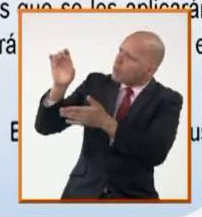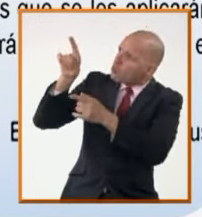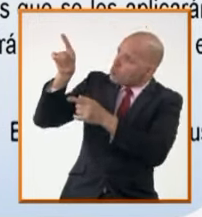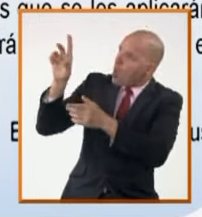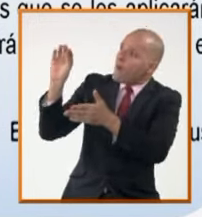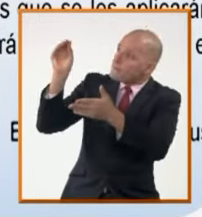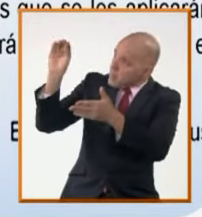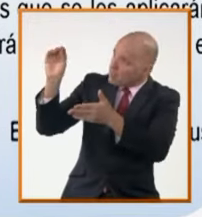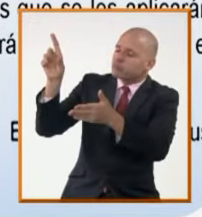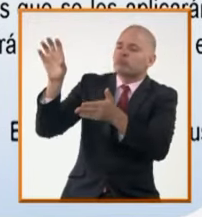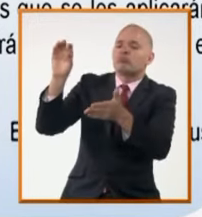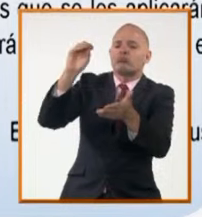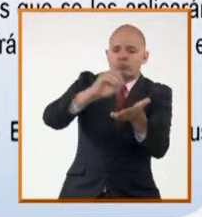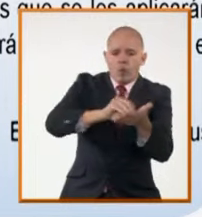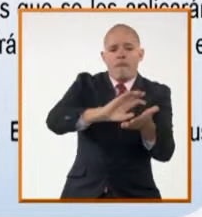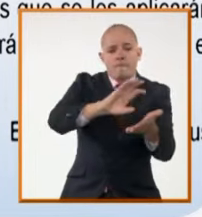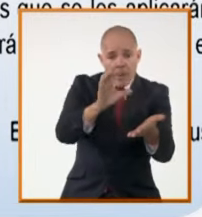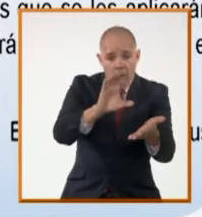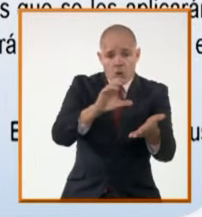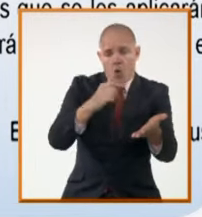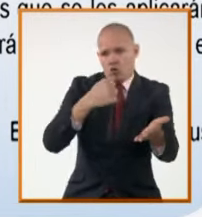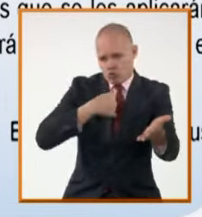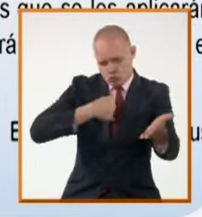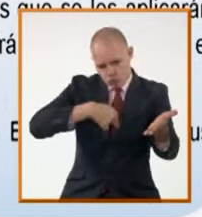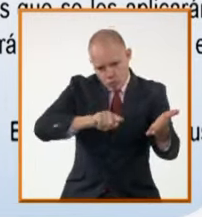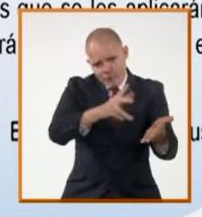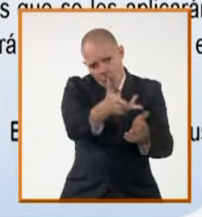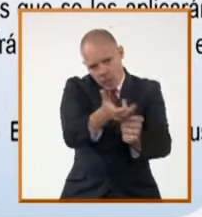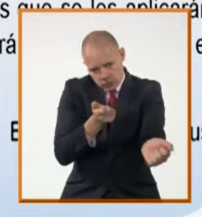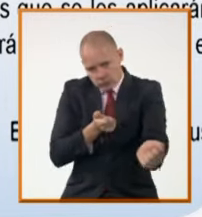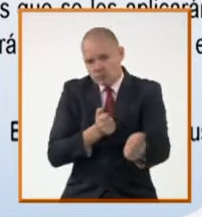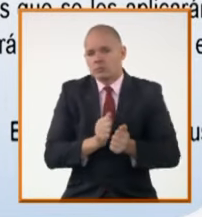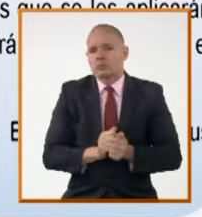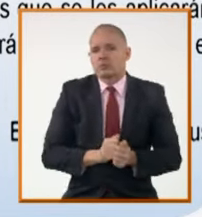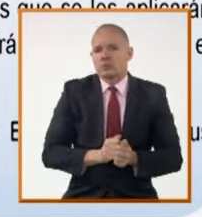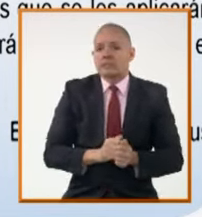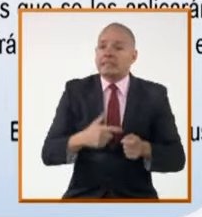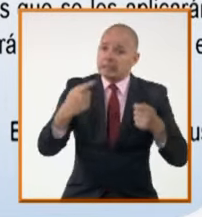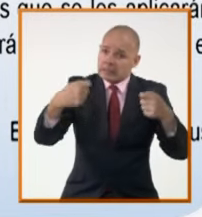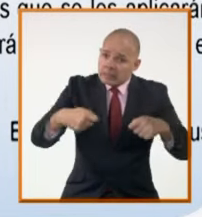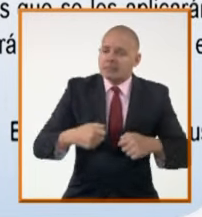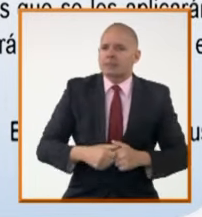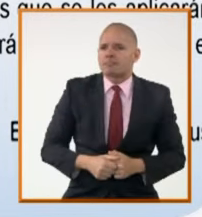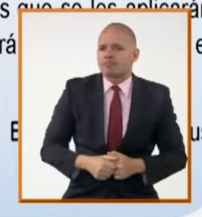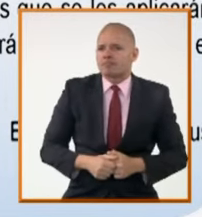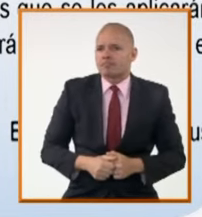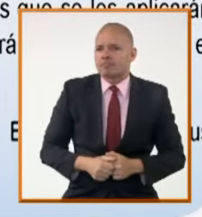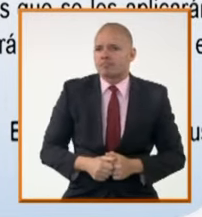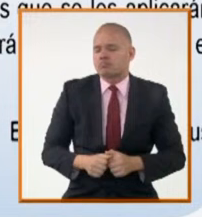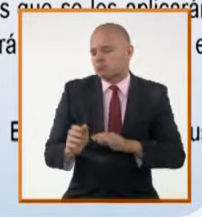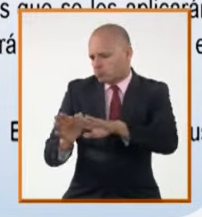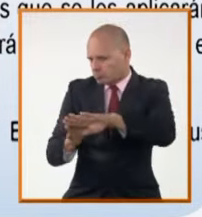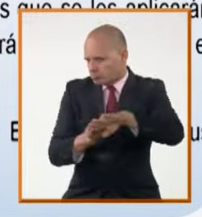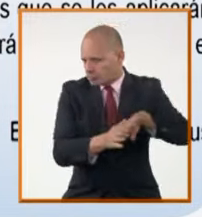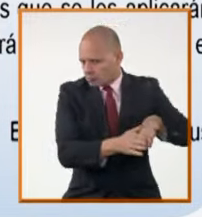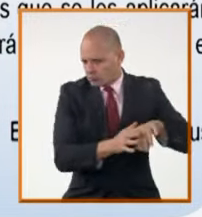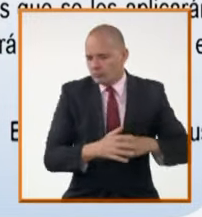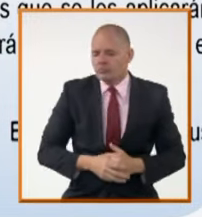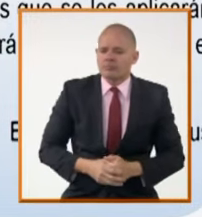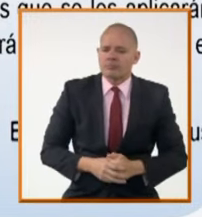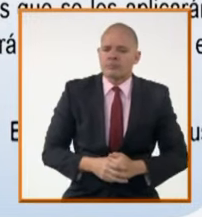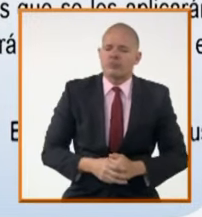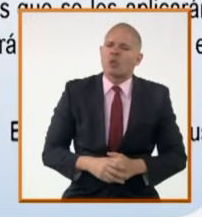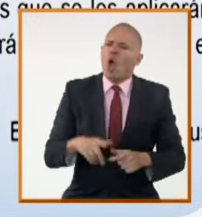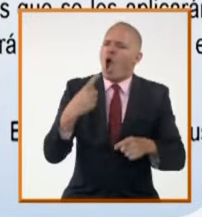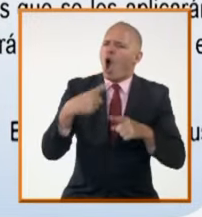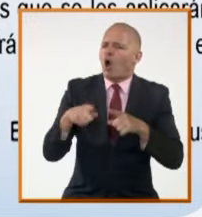en este sentido. Implementar el nuevo mecanismo para la asignación y gestión de liquidez para todos